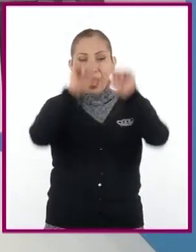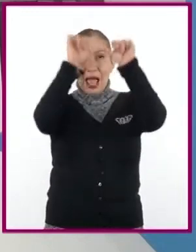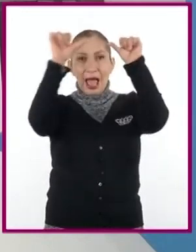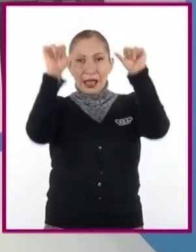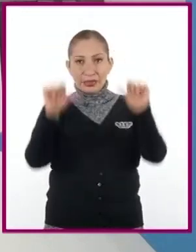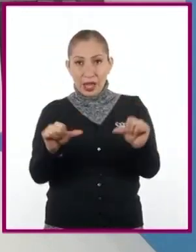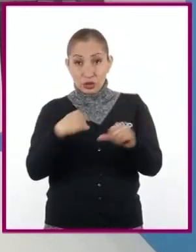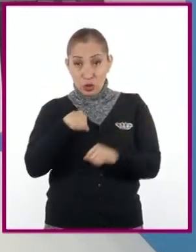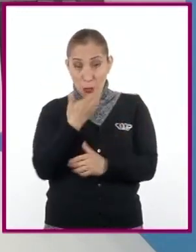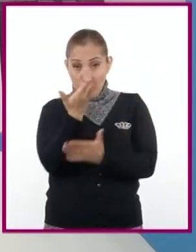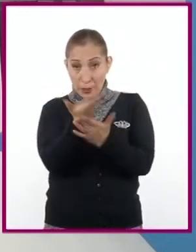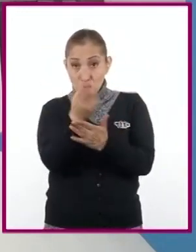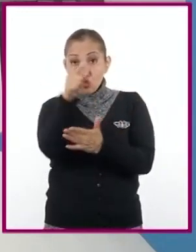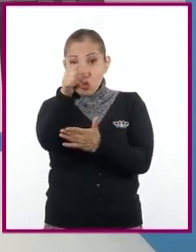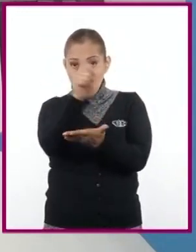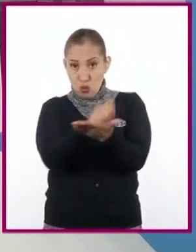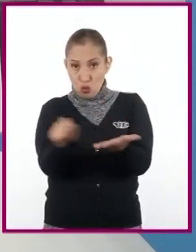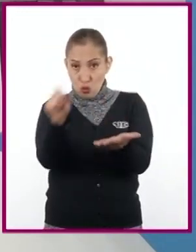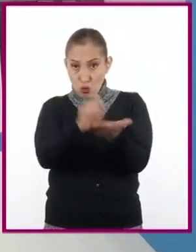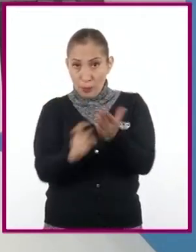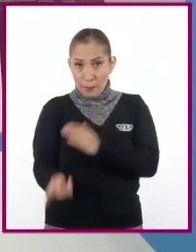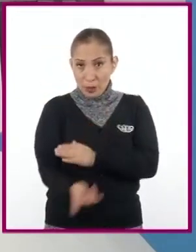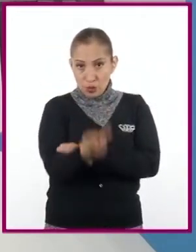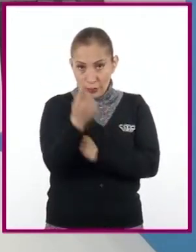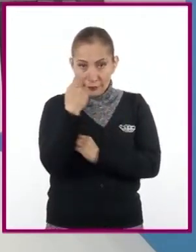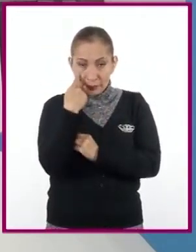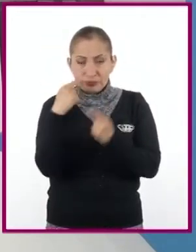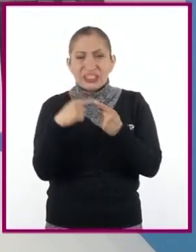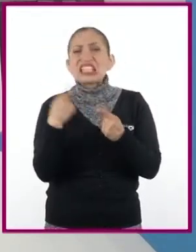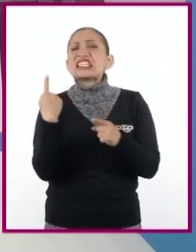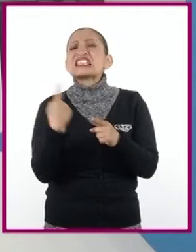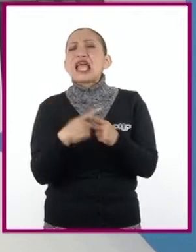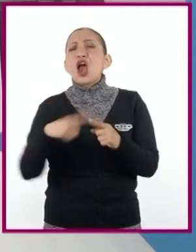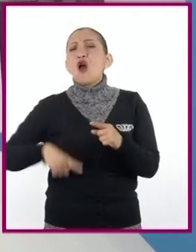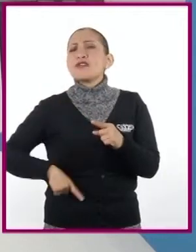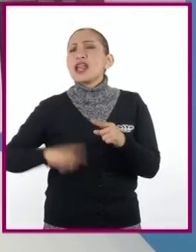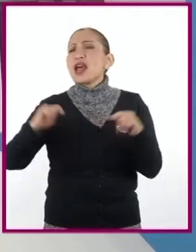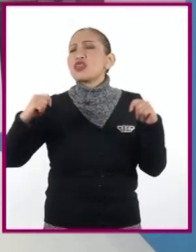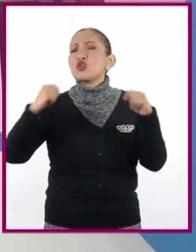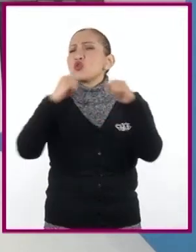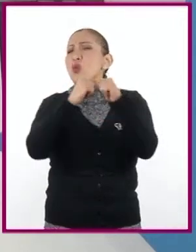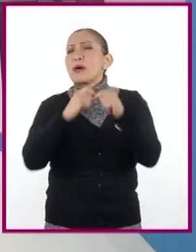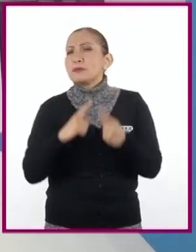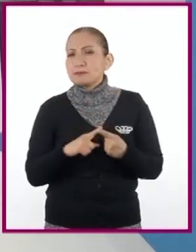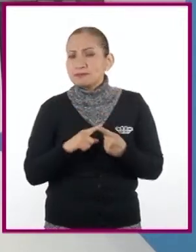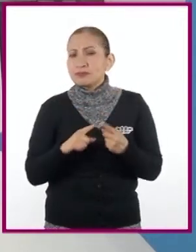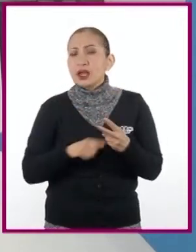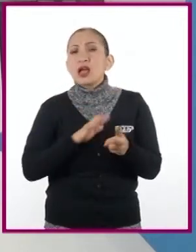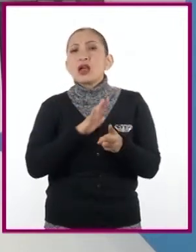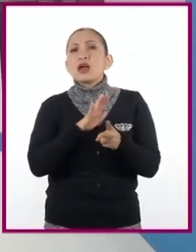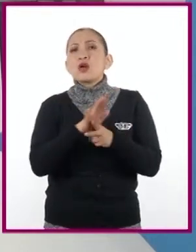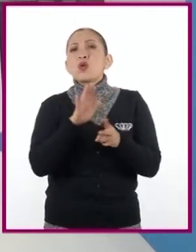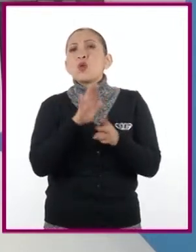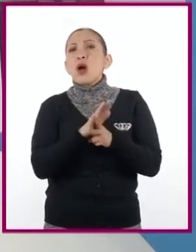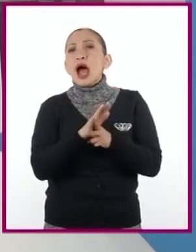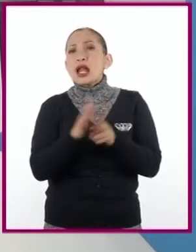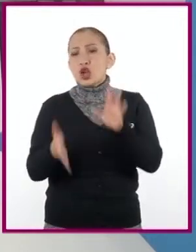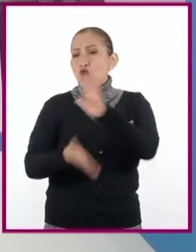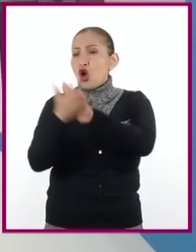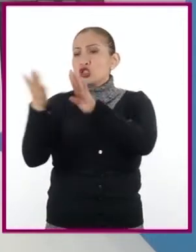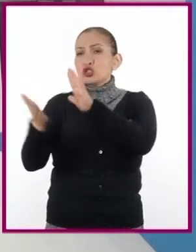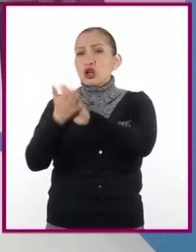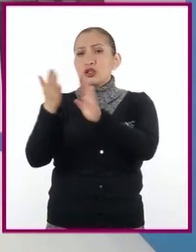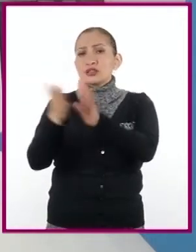Les pido que anoten las siguientes preguntas. ¿Quiénes gobernaban Teotihuacán? ¿Qué tipo de